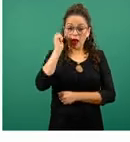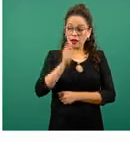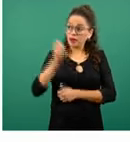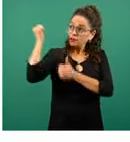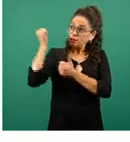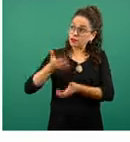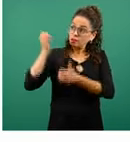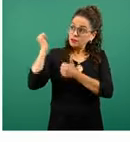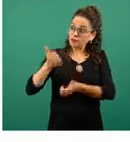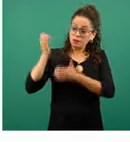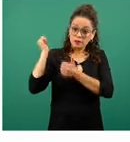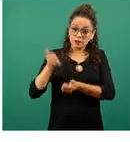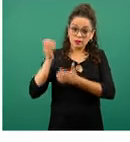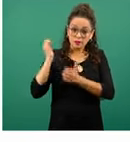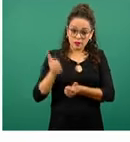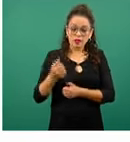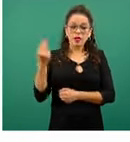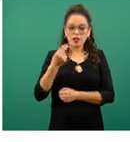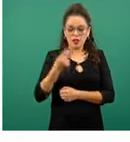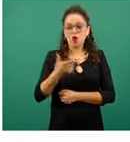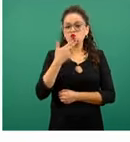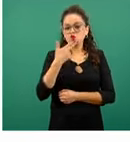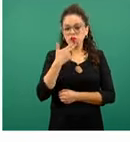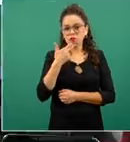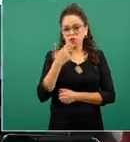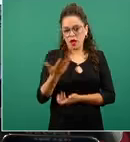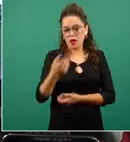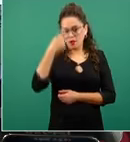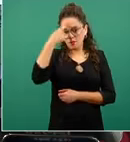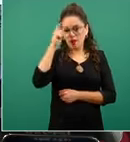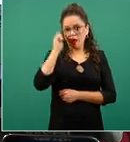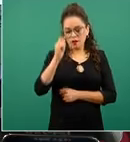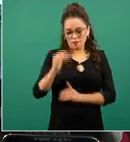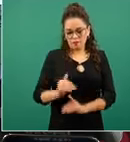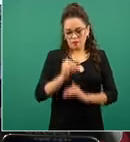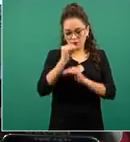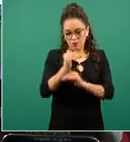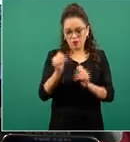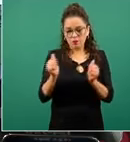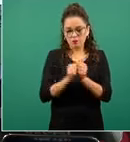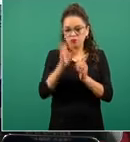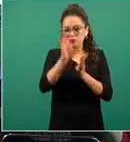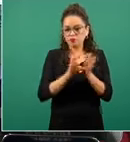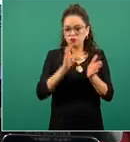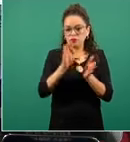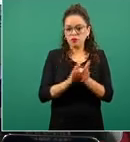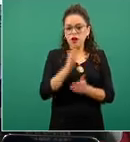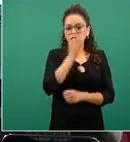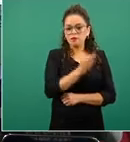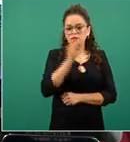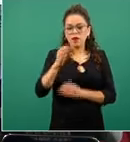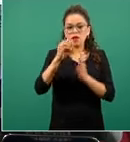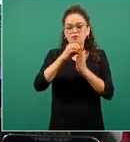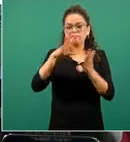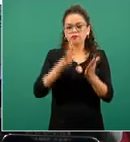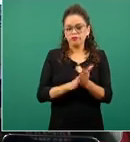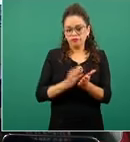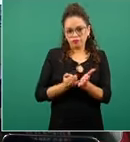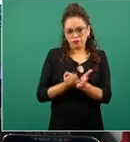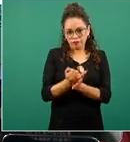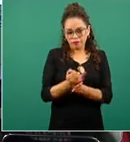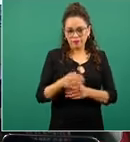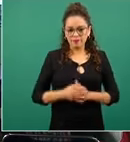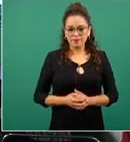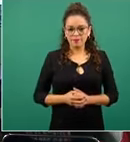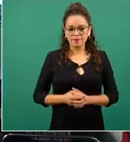su momento sean aplicadas y utilizadas en base a los esquemas y a los calendarios que se han definido. De